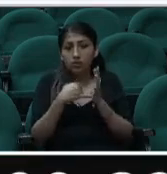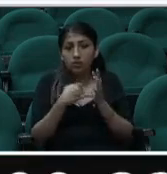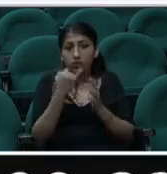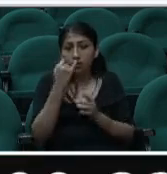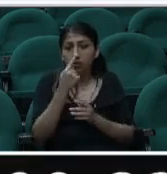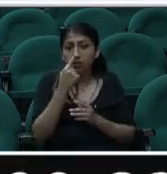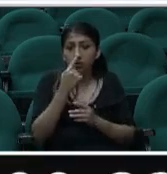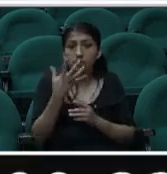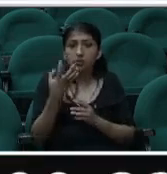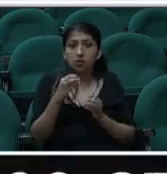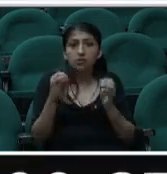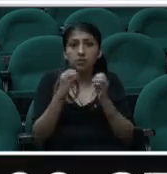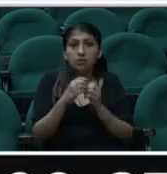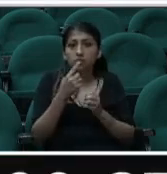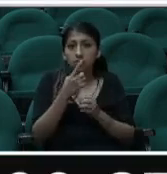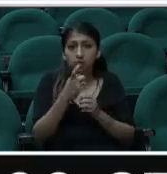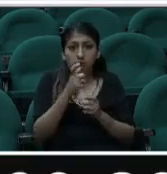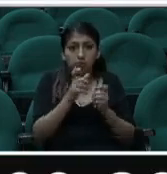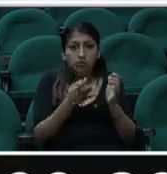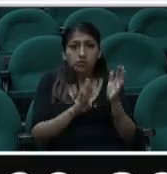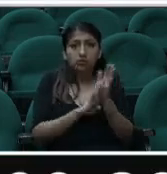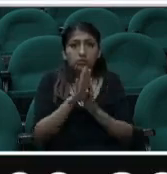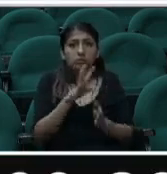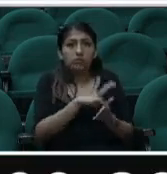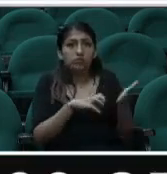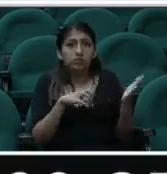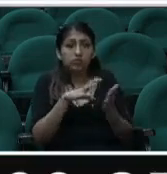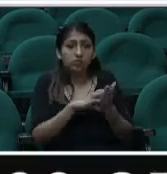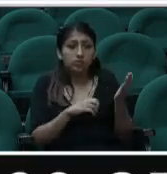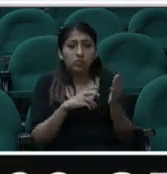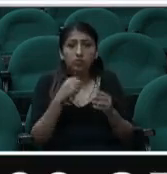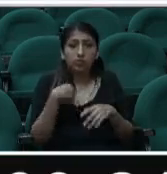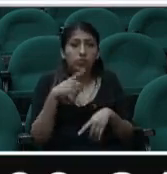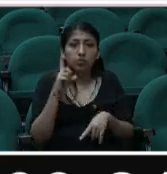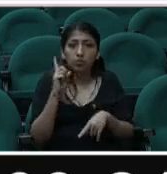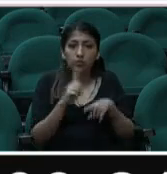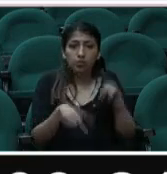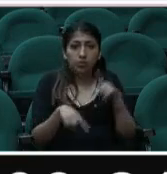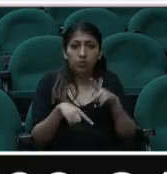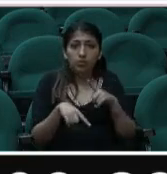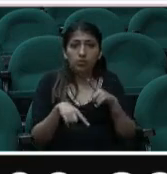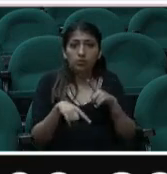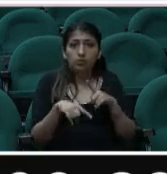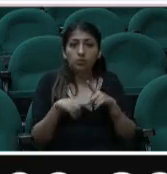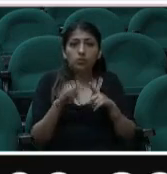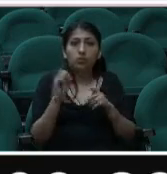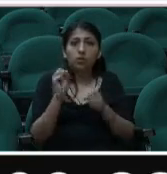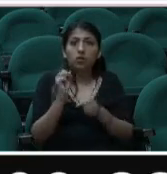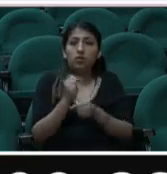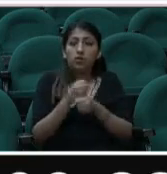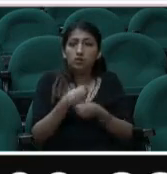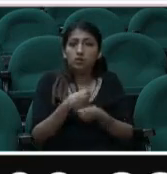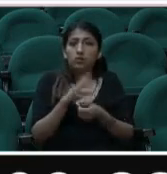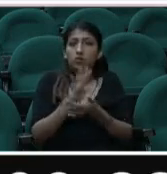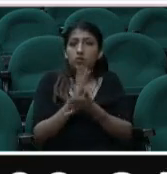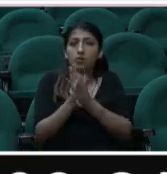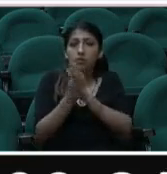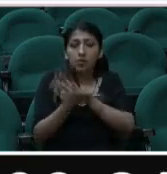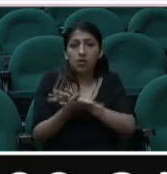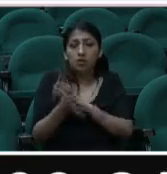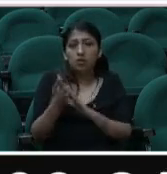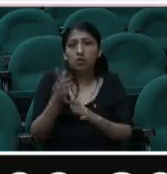quienes quieren producir que quienes de quienes quieren sobresalir y es por ello de que no podemos no podemos permitir que nada ni nadie